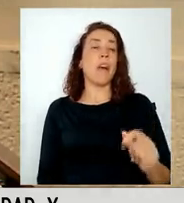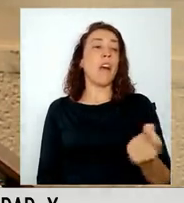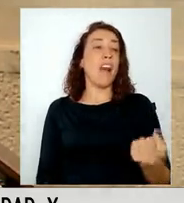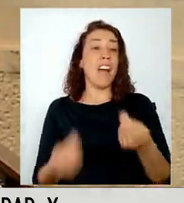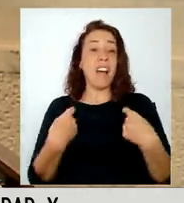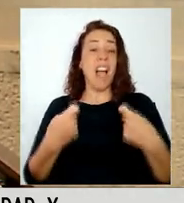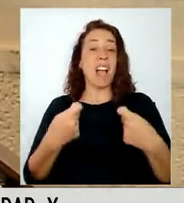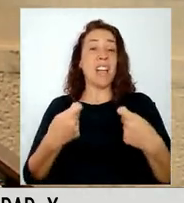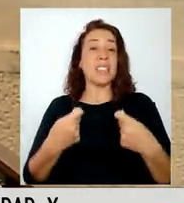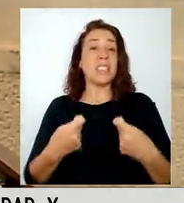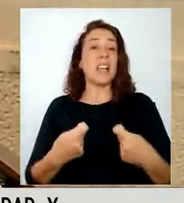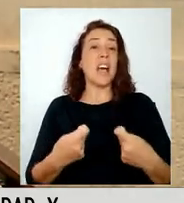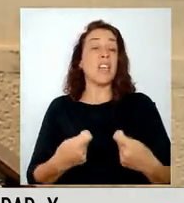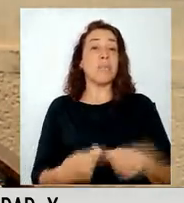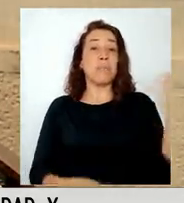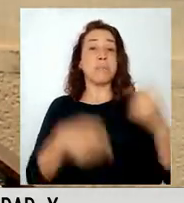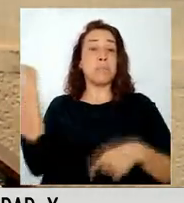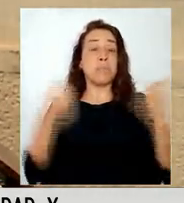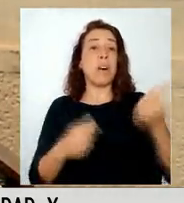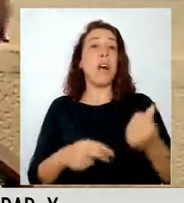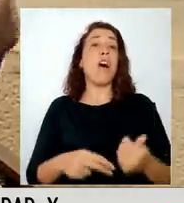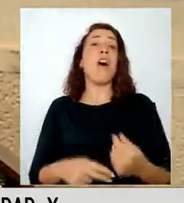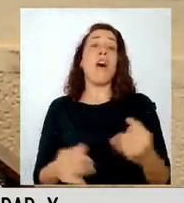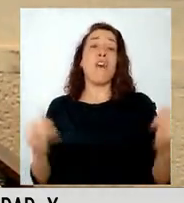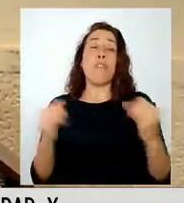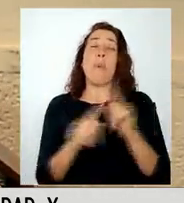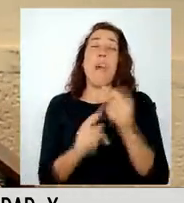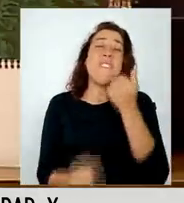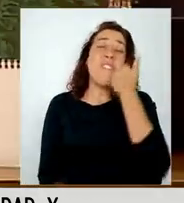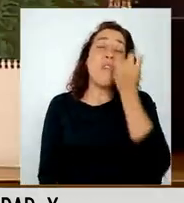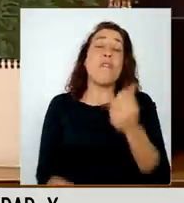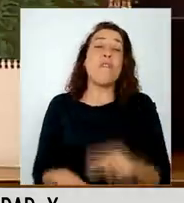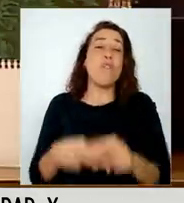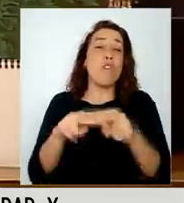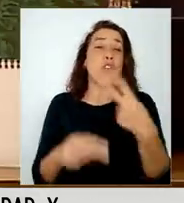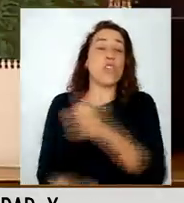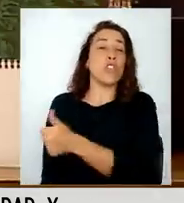los recursos de todos los chilenos he dicho presidente Muchas gracias